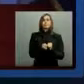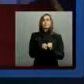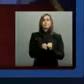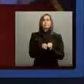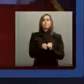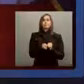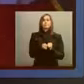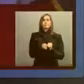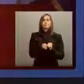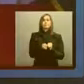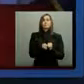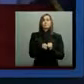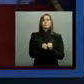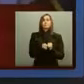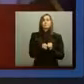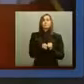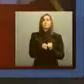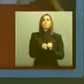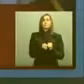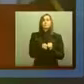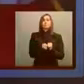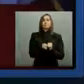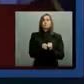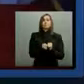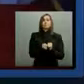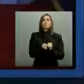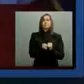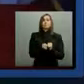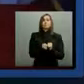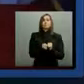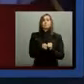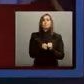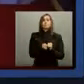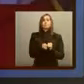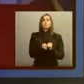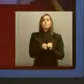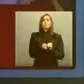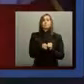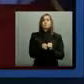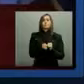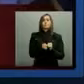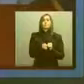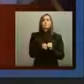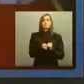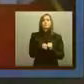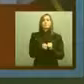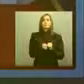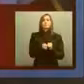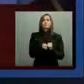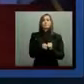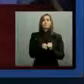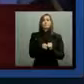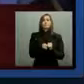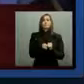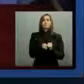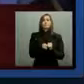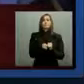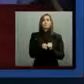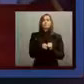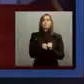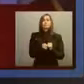pl de y también habla que esos préstamos fueron para salvar vidas y con eso